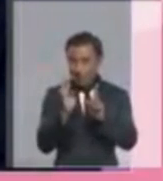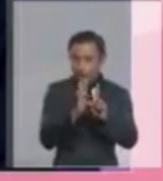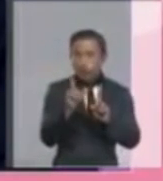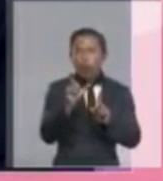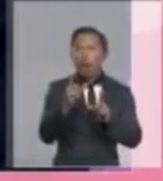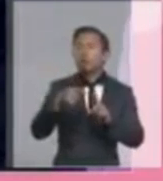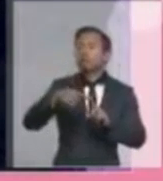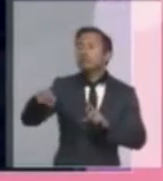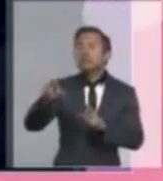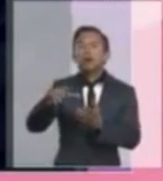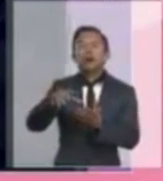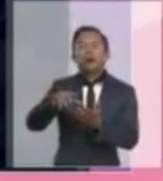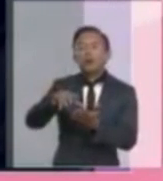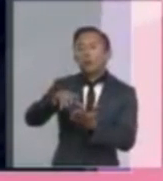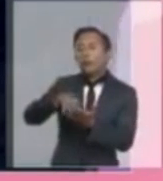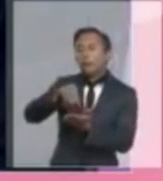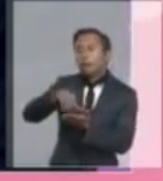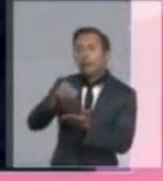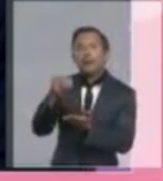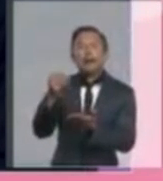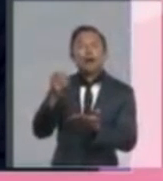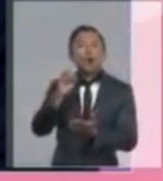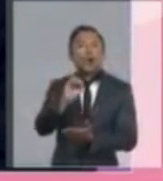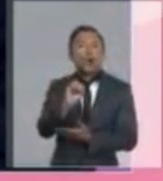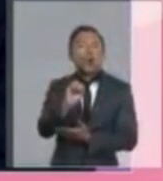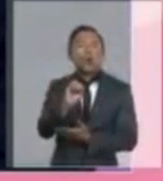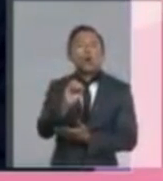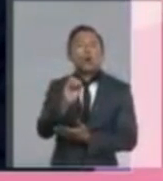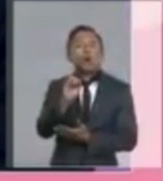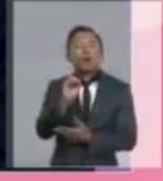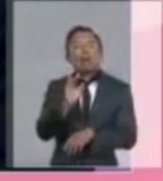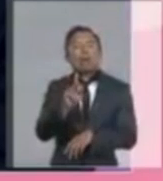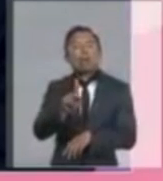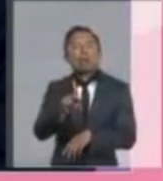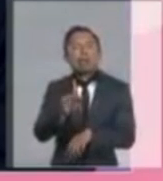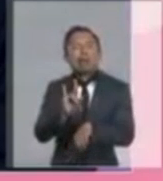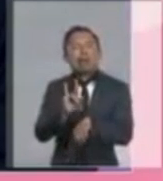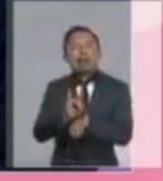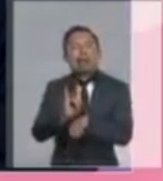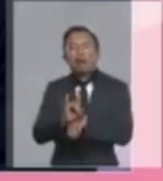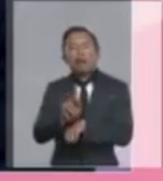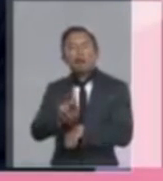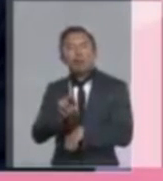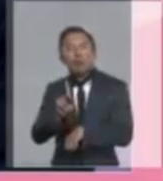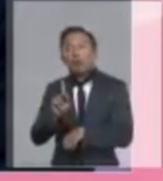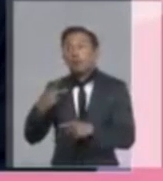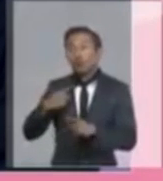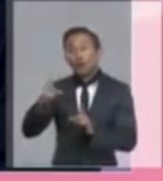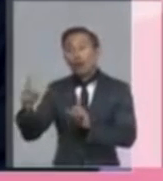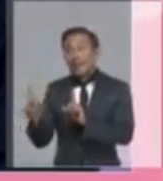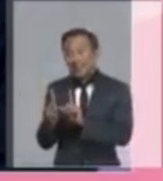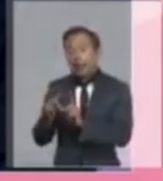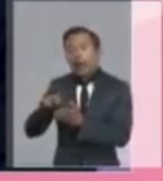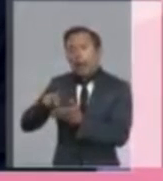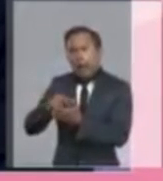fotocopias o en algunos casos simulaban que tenían el apoyo de algún ciudadano. El INE las mostró,